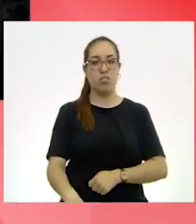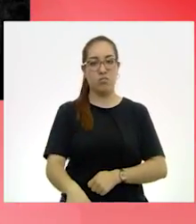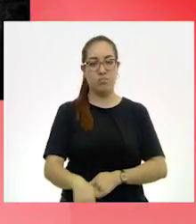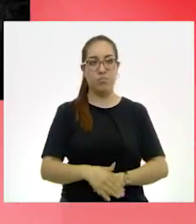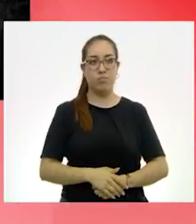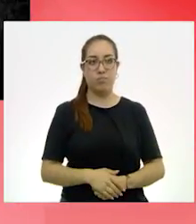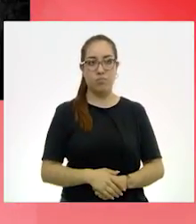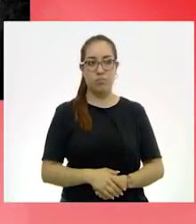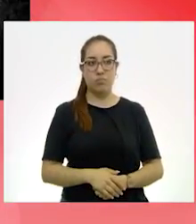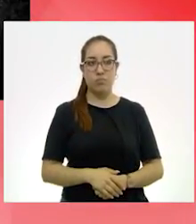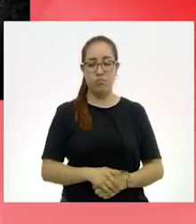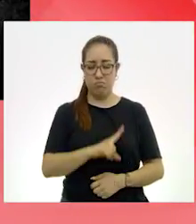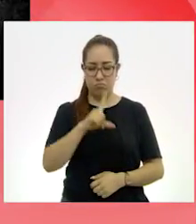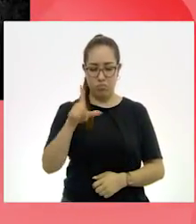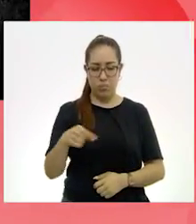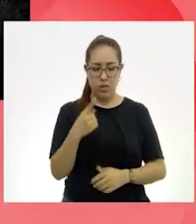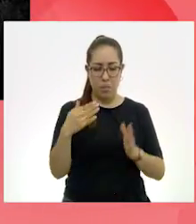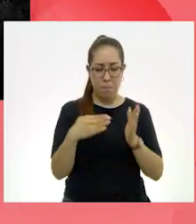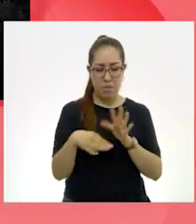En